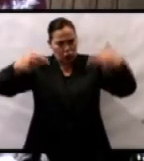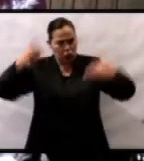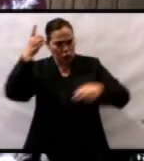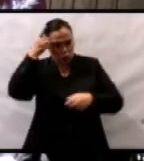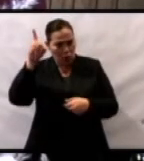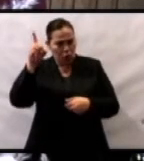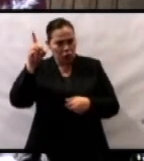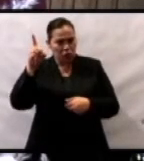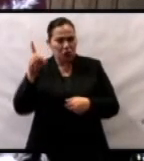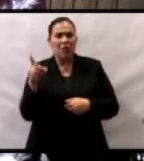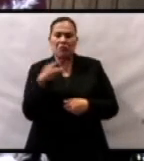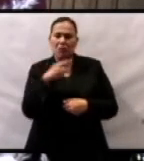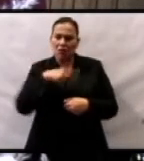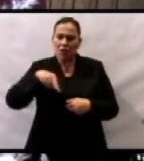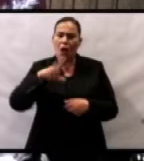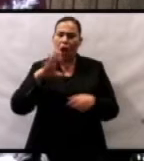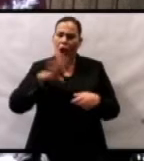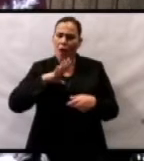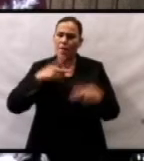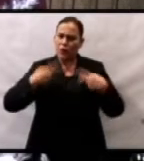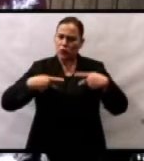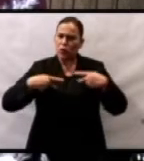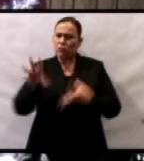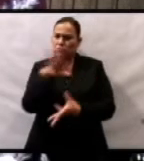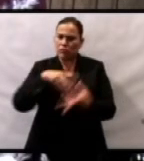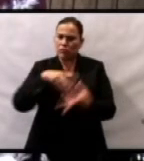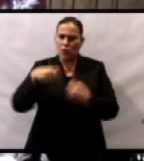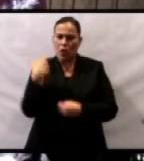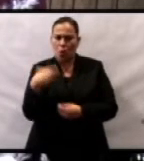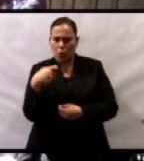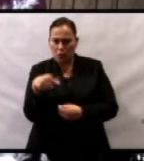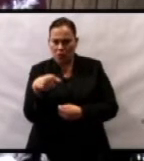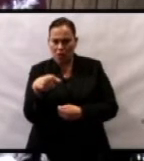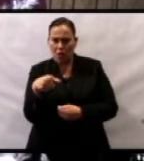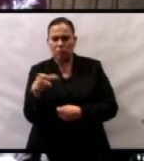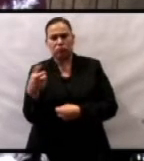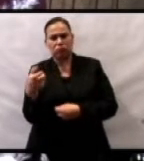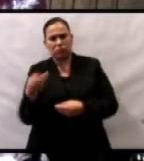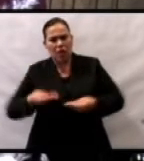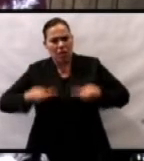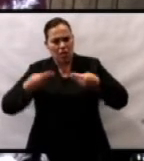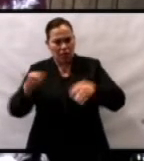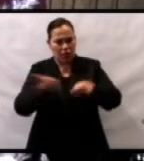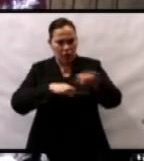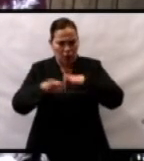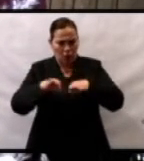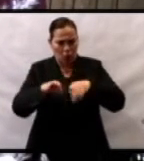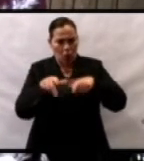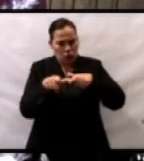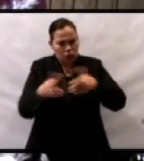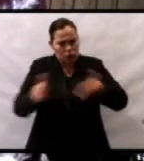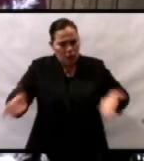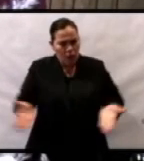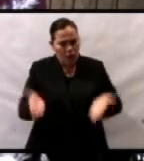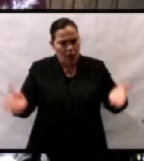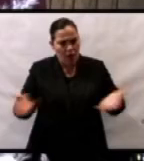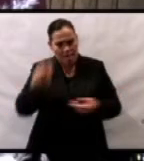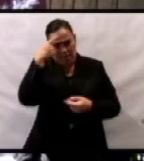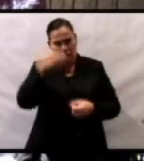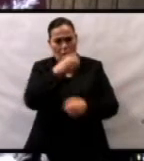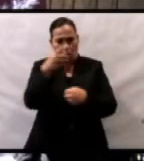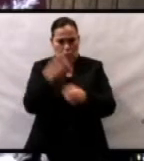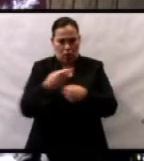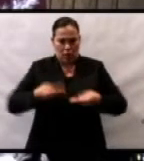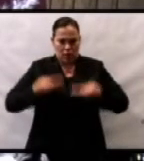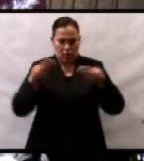y desarrolladores que mueven la economía, generan empleos y nos encamina a mejorar las oportunidades.